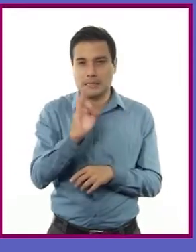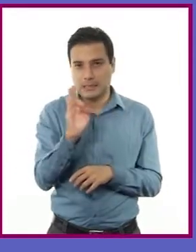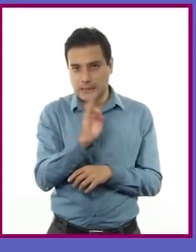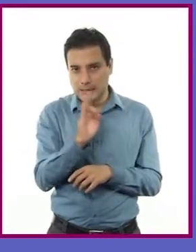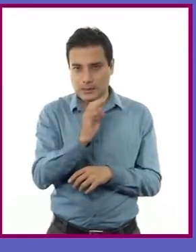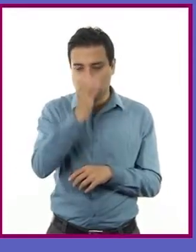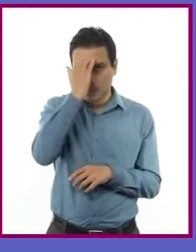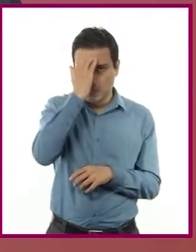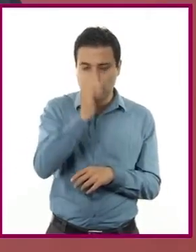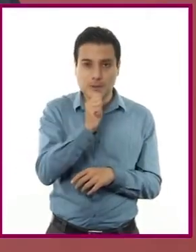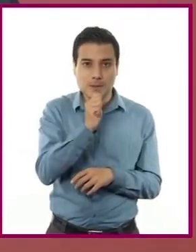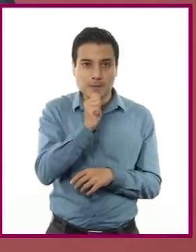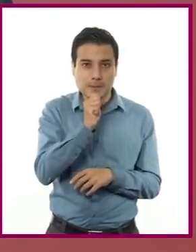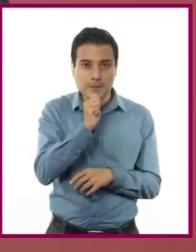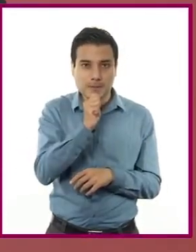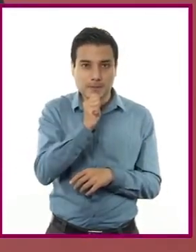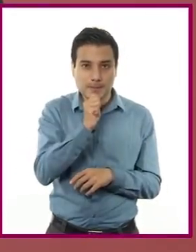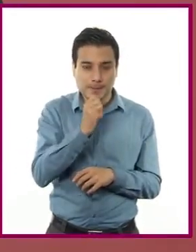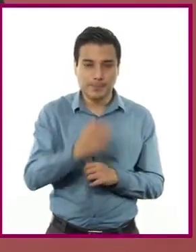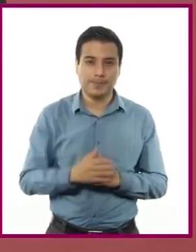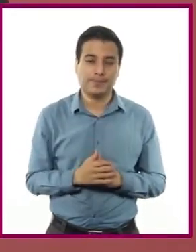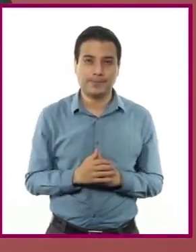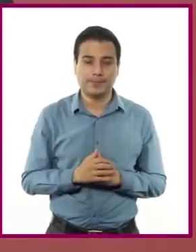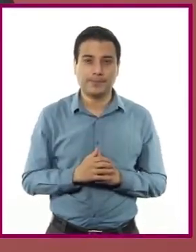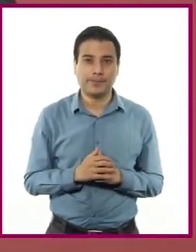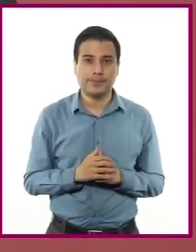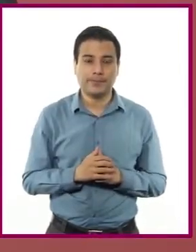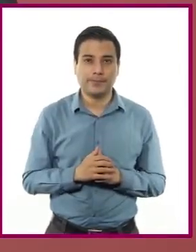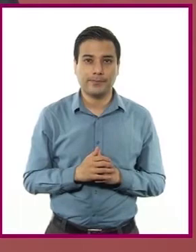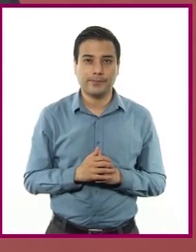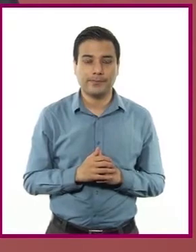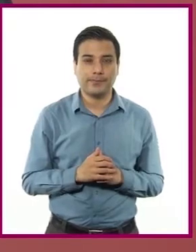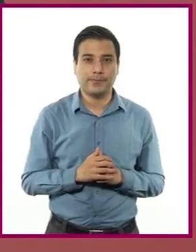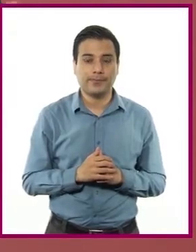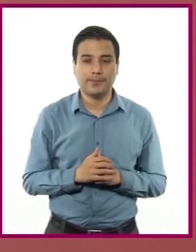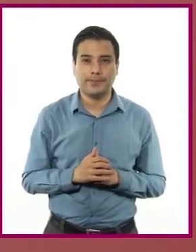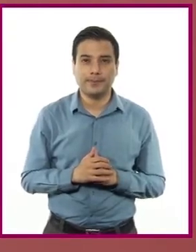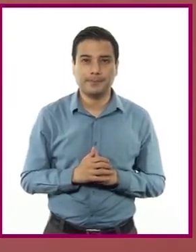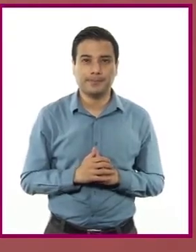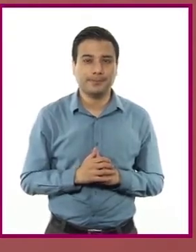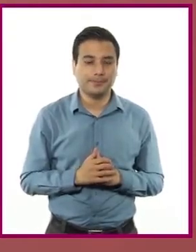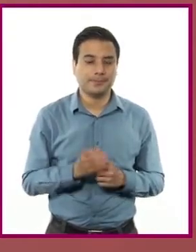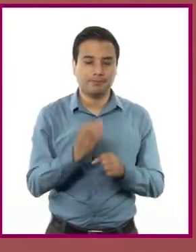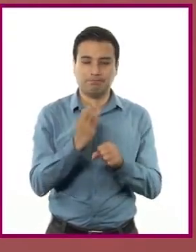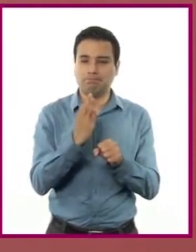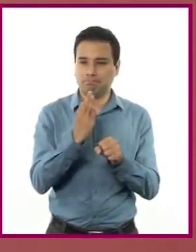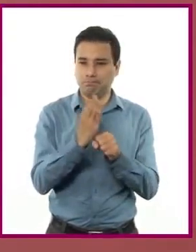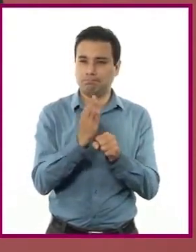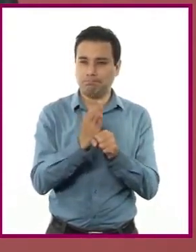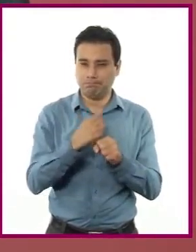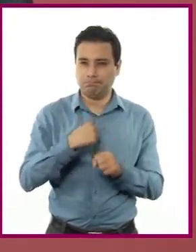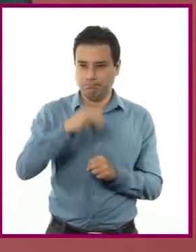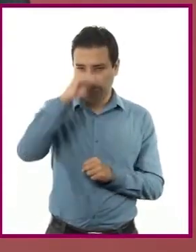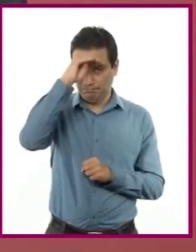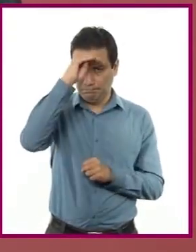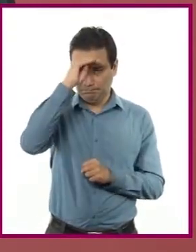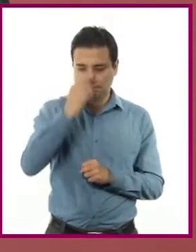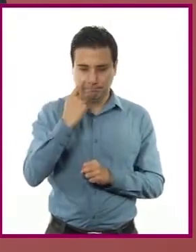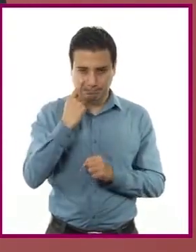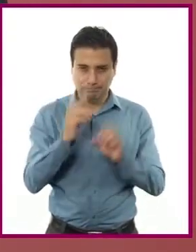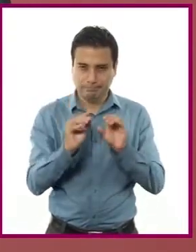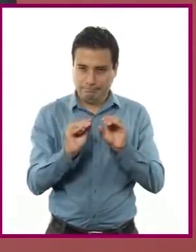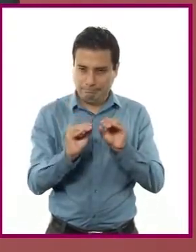lector. En este punto de la explicación, Elena, me parece importante que aclaremos las